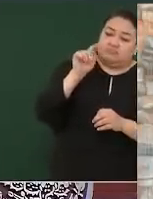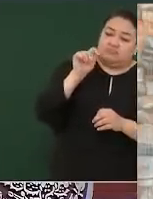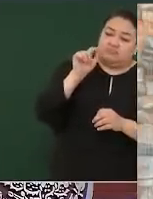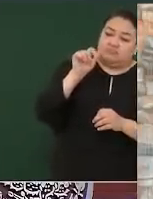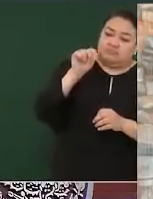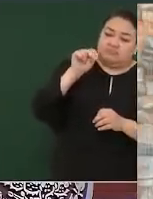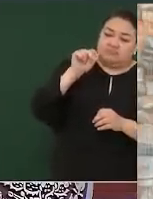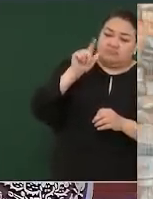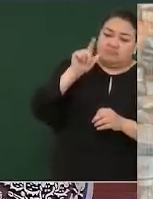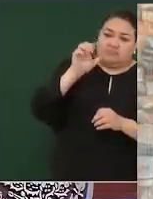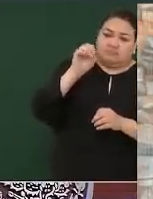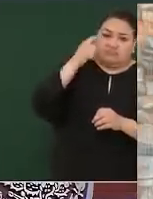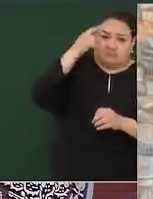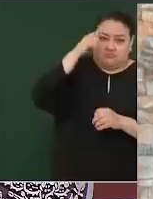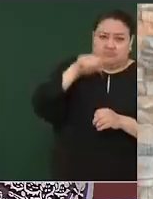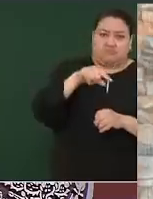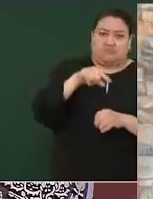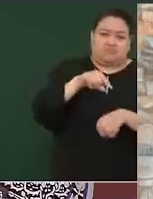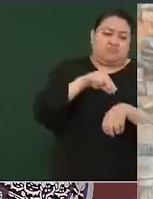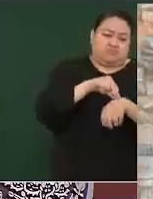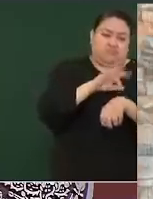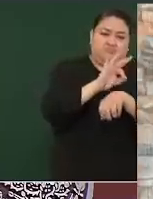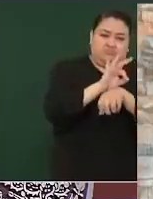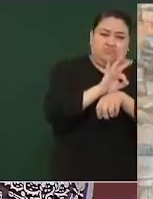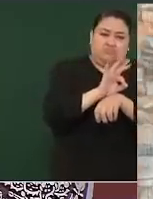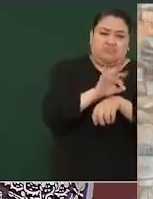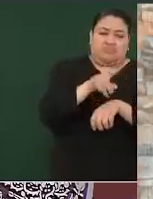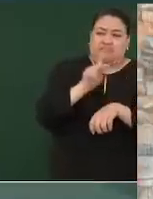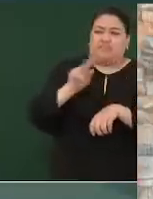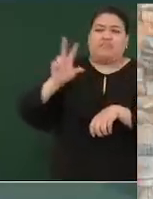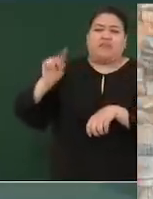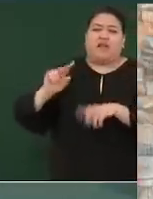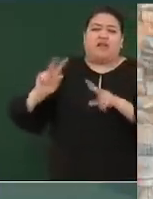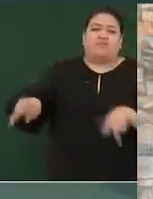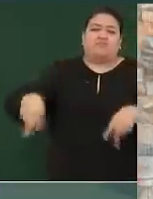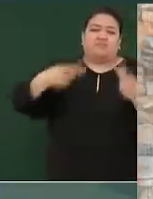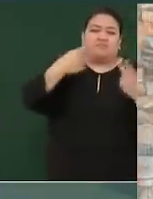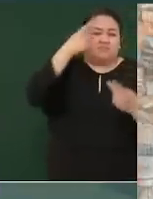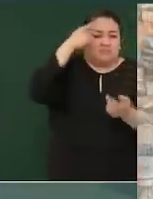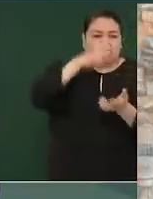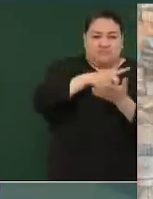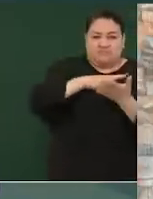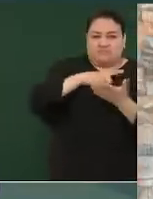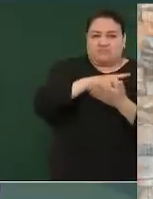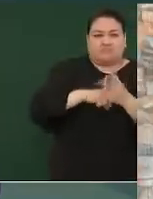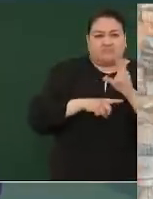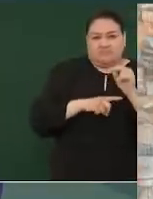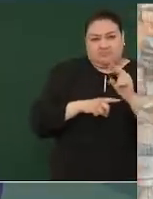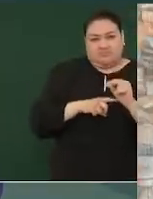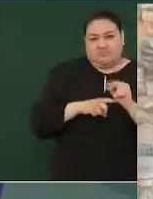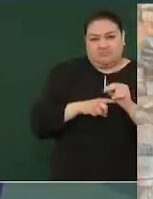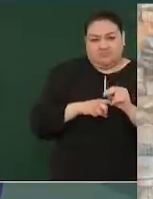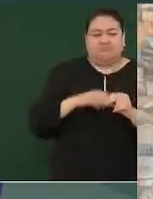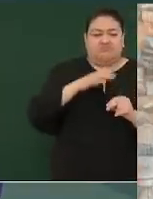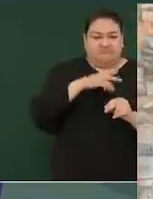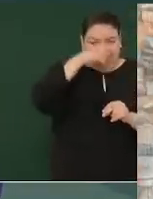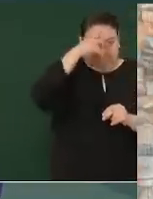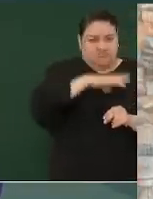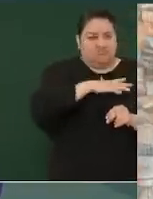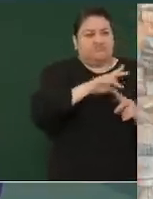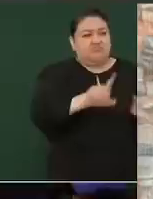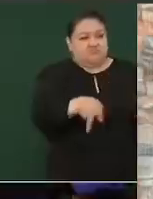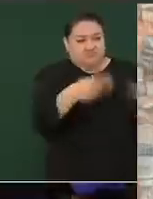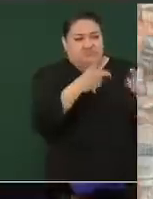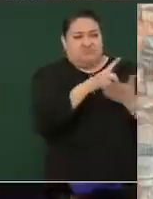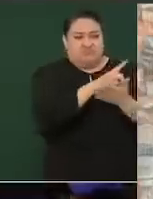es el caso que se detectó De cuánto era